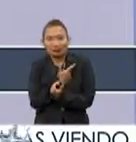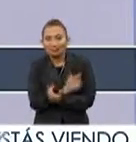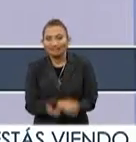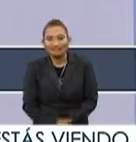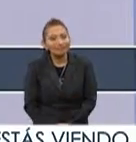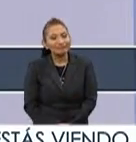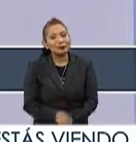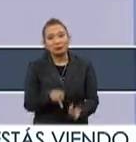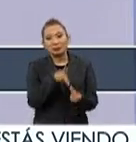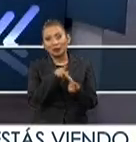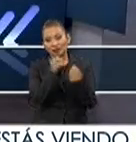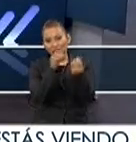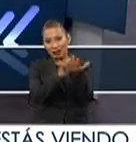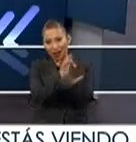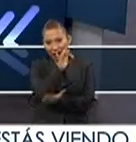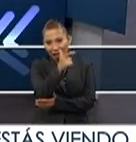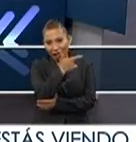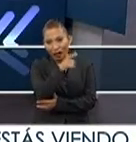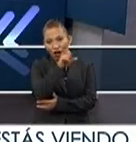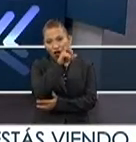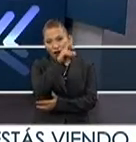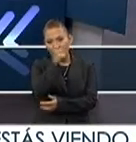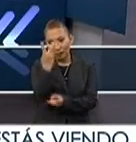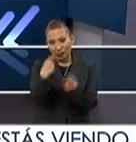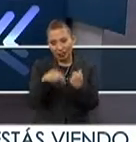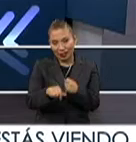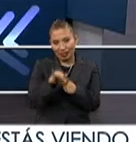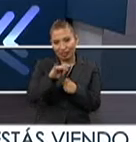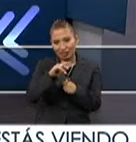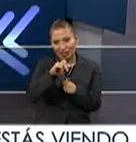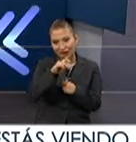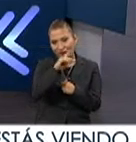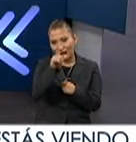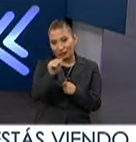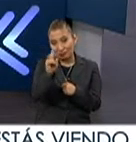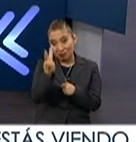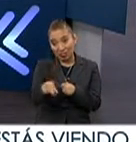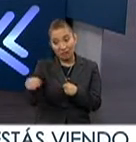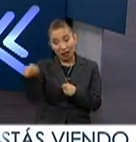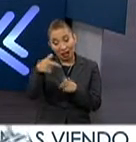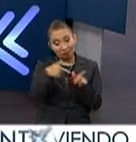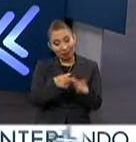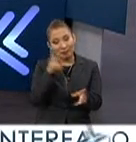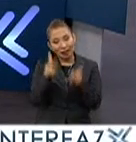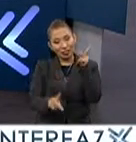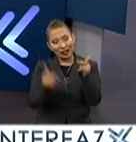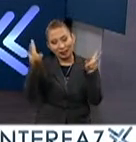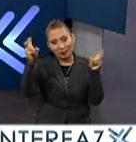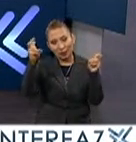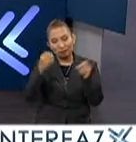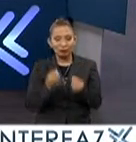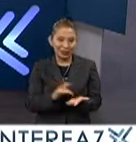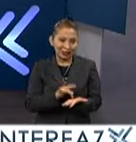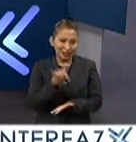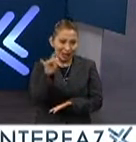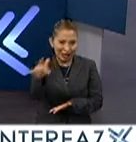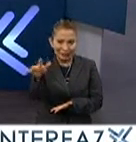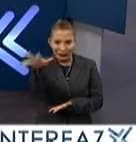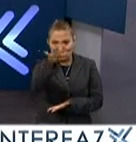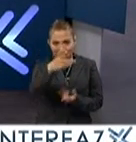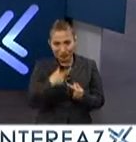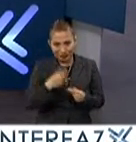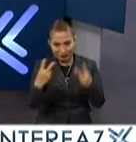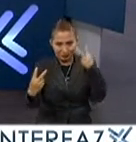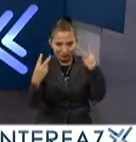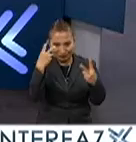tenerlos. Perfecto, pues muchas gracias, Gloria, por haber estado con nosotros en Interfaz. Esta es tu casa y, por supuesto, para seguir platicando sobre estos temas. Muchas gracias al